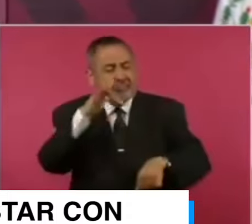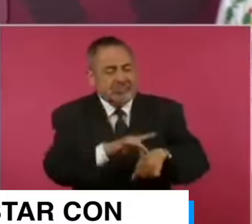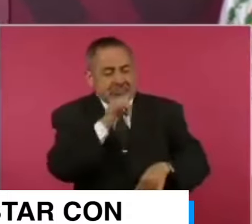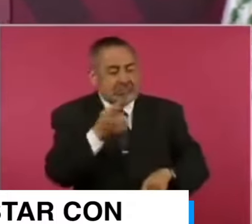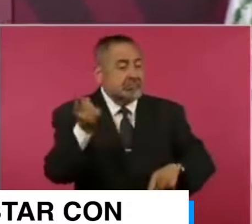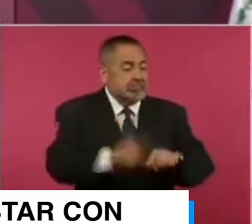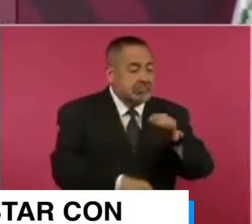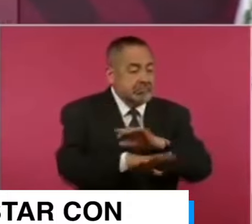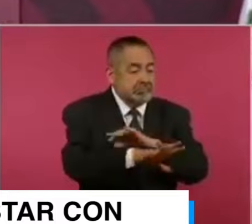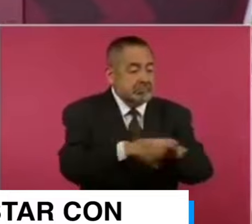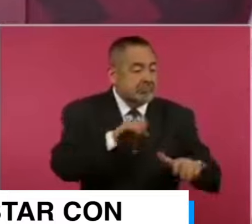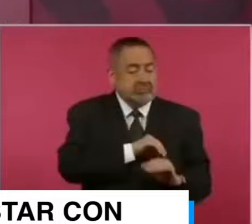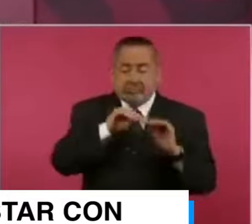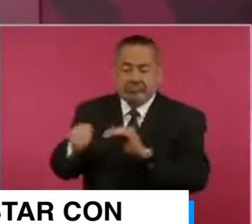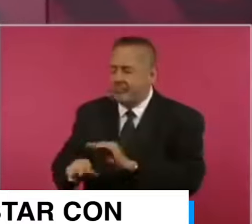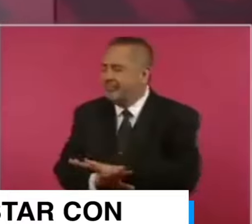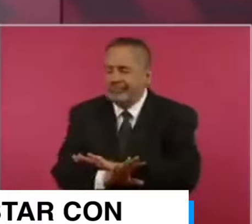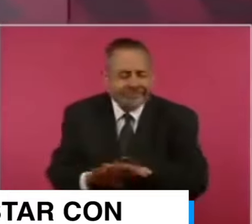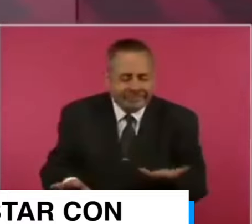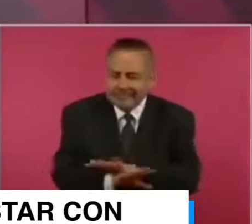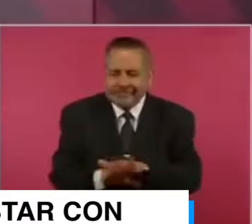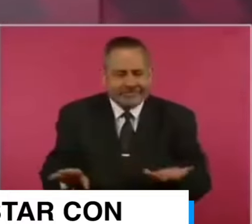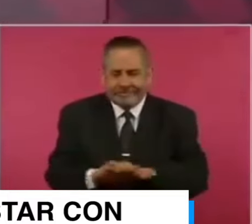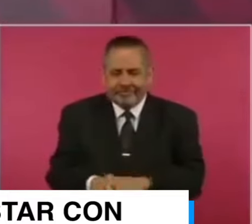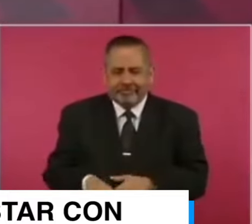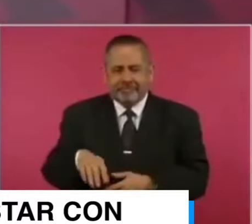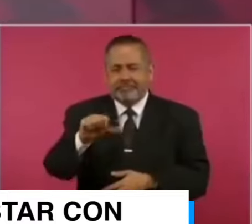final de este gobierno, la situación del superpeso y otros temas de